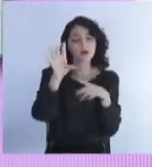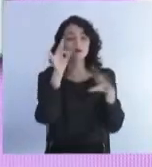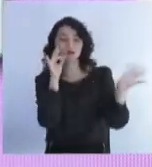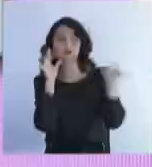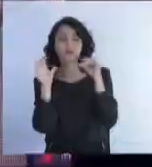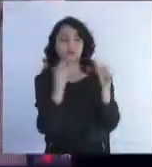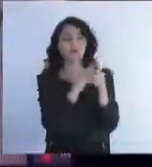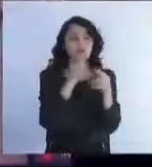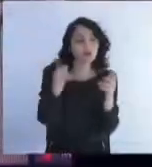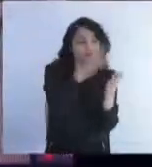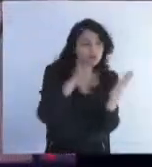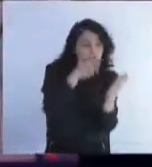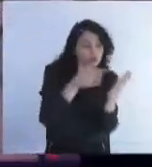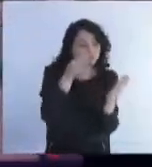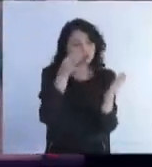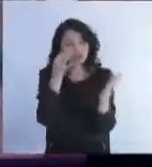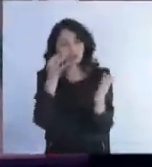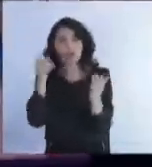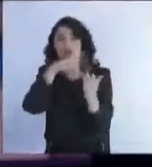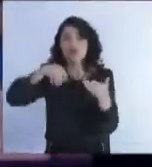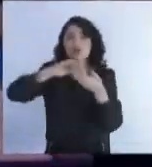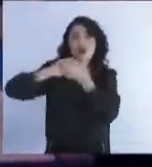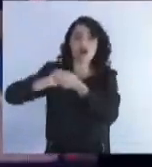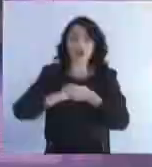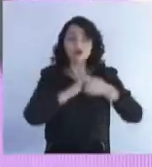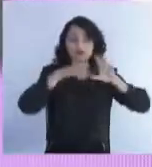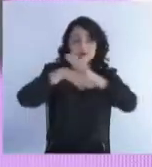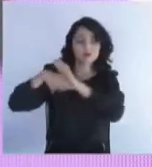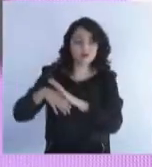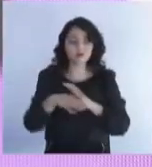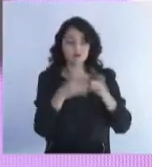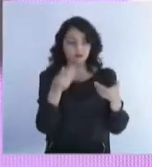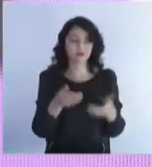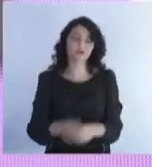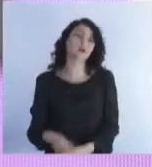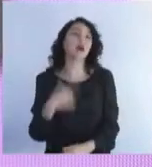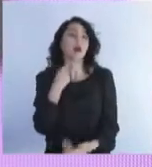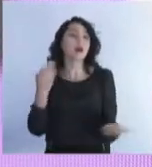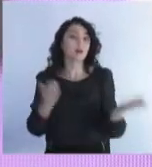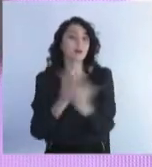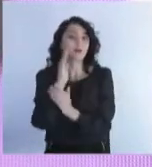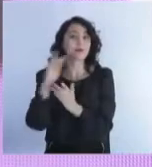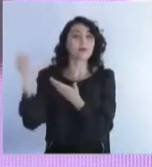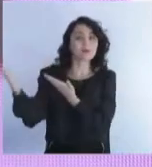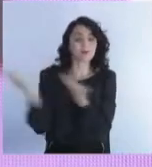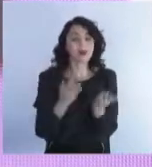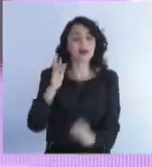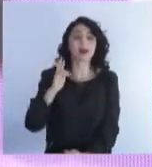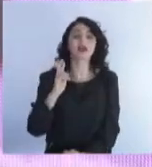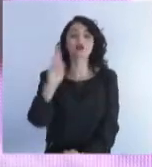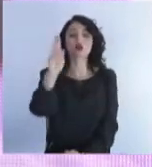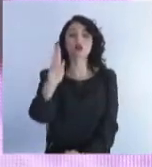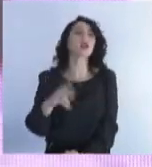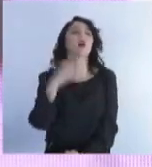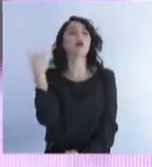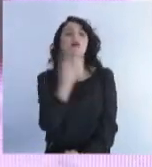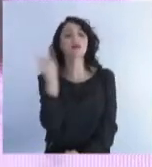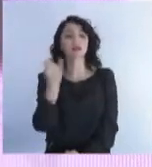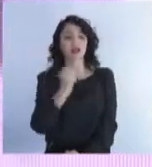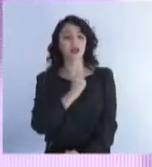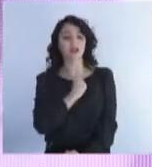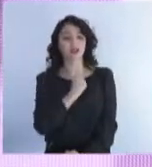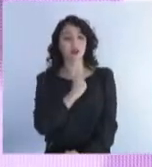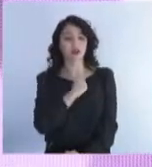gracias a todas esas alianzas. Para dar inicio a este encuentro, quiero invitar al rector de la Pontificia Universidad Católica de Chile,